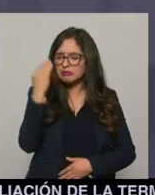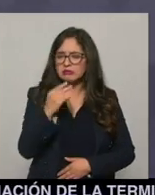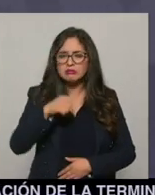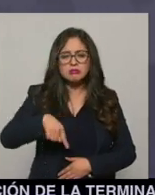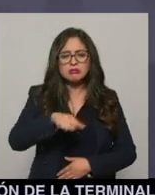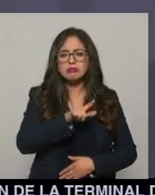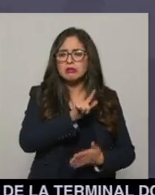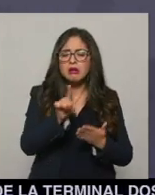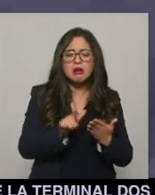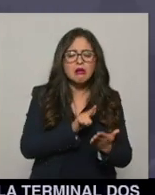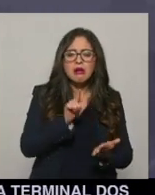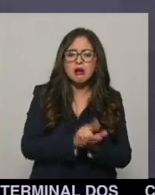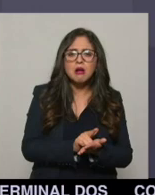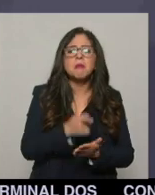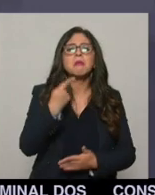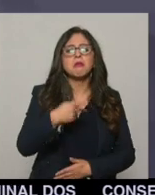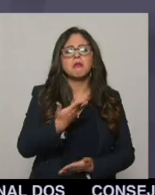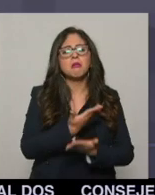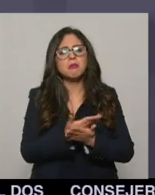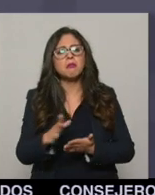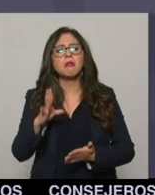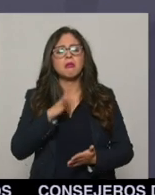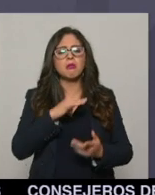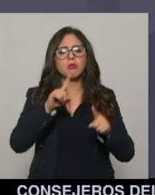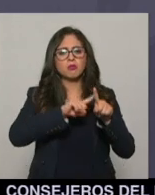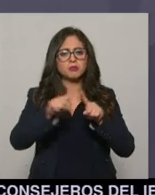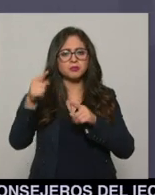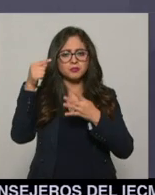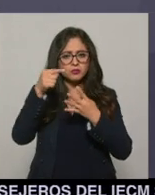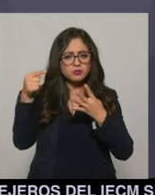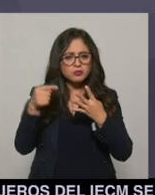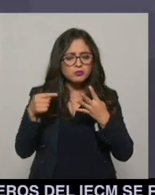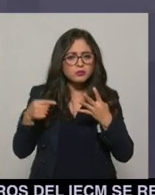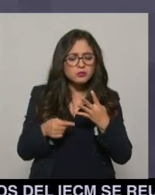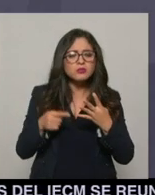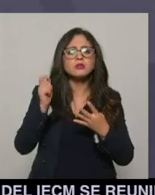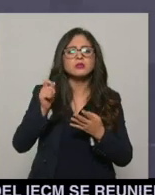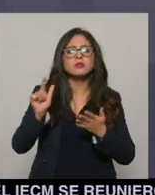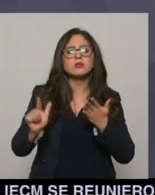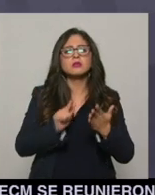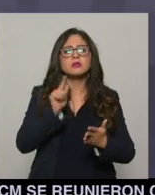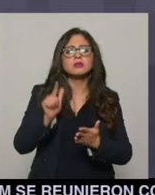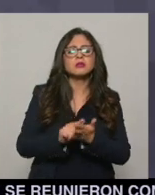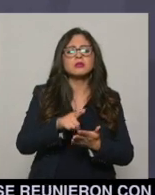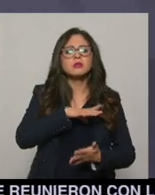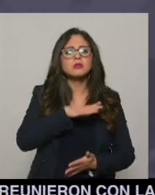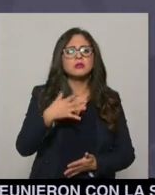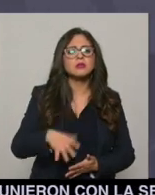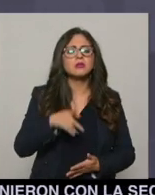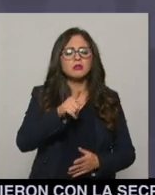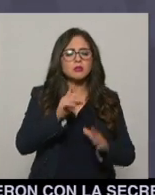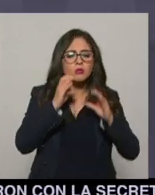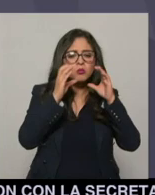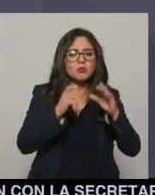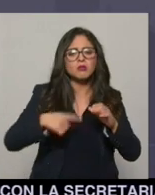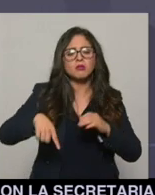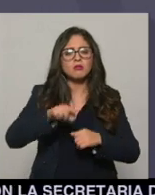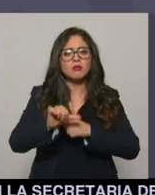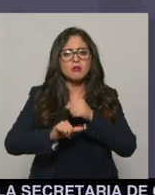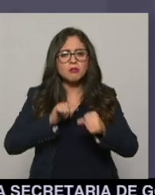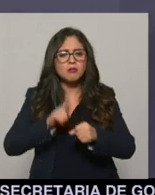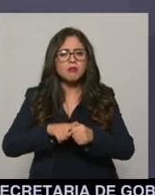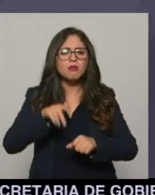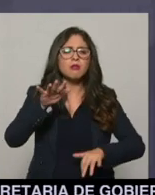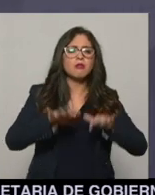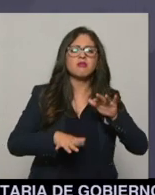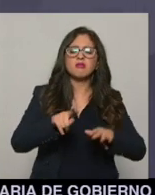también existen otros puntos que pues dejan de lado el nombre de la Ley General de Bienestar Animal para convertirse en una ley de malestar animal,